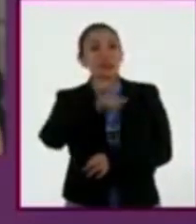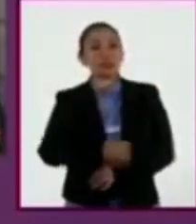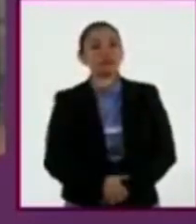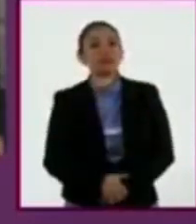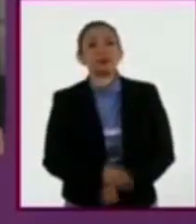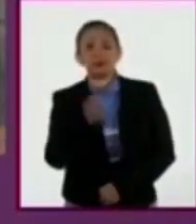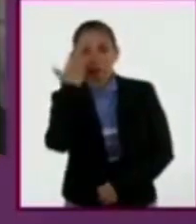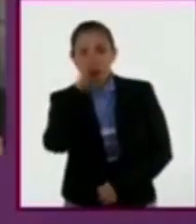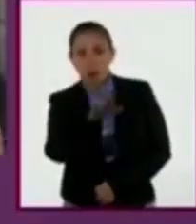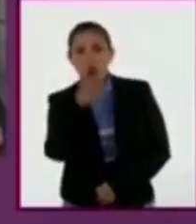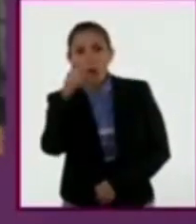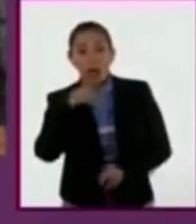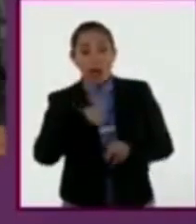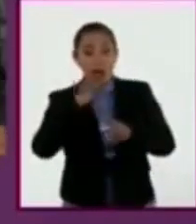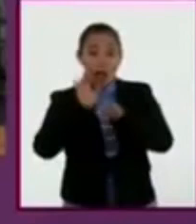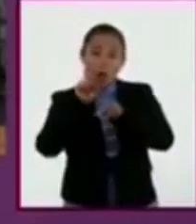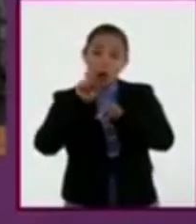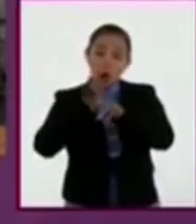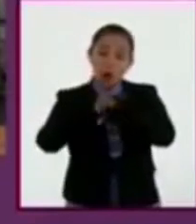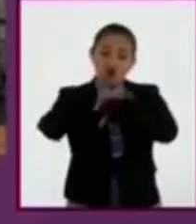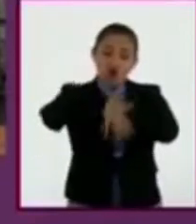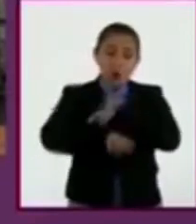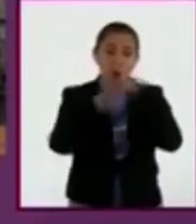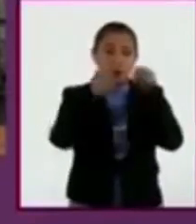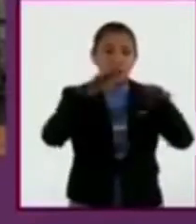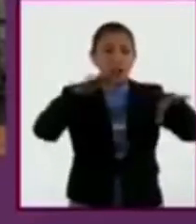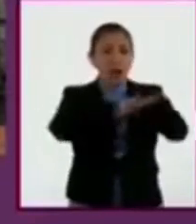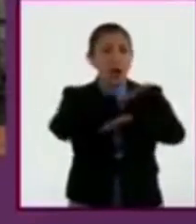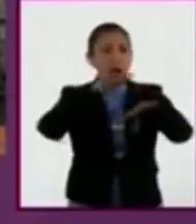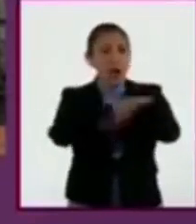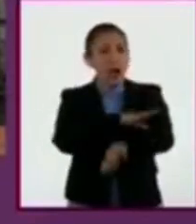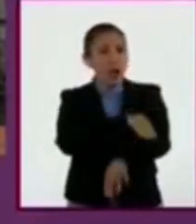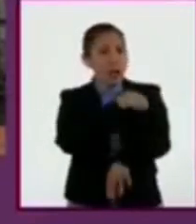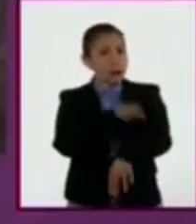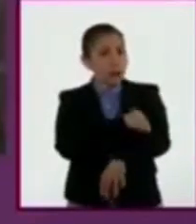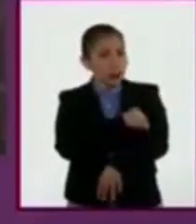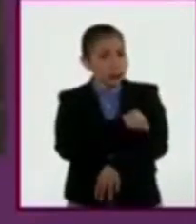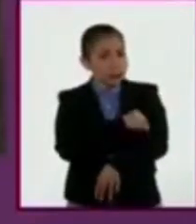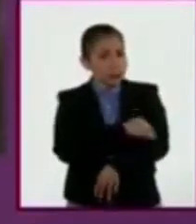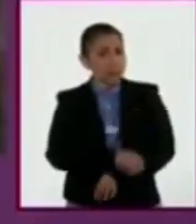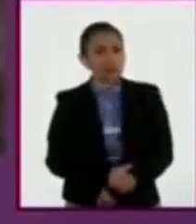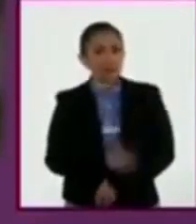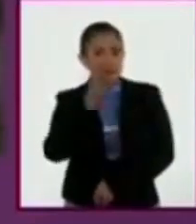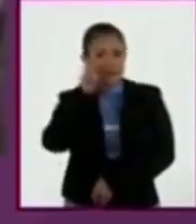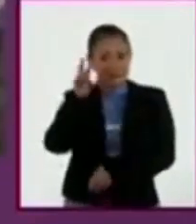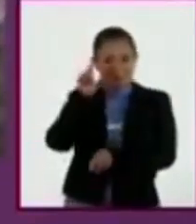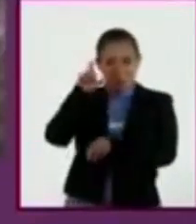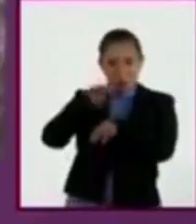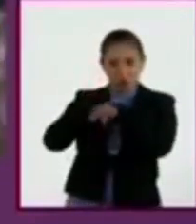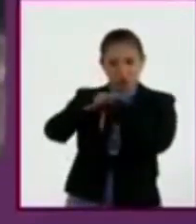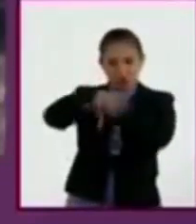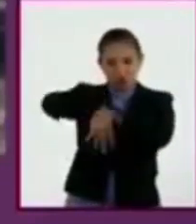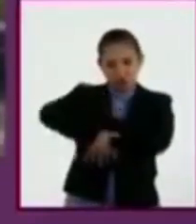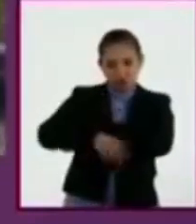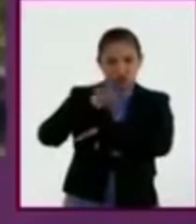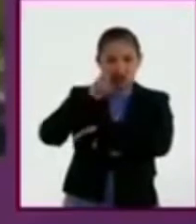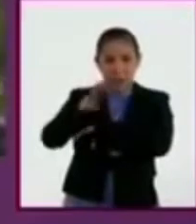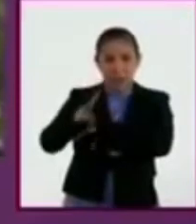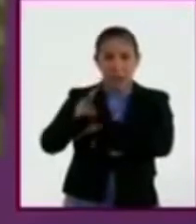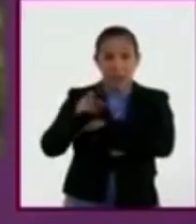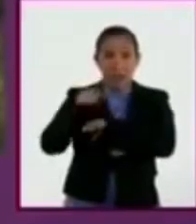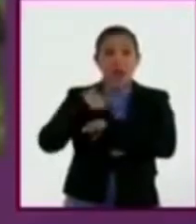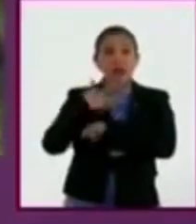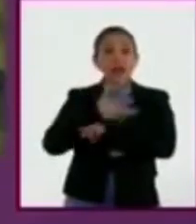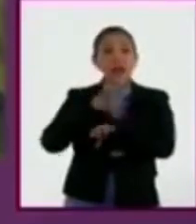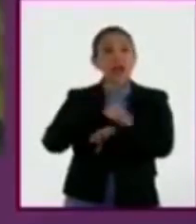¿Sabías que en una cascada existen muchas transformaciones de energía? En esta cascada, el agua detrás de un dique